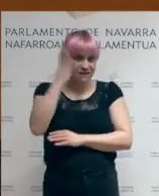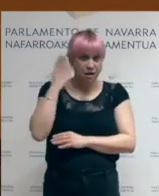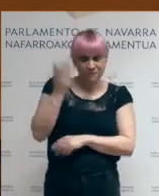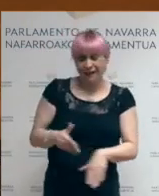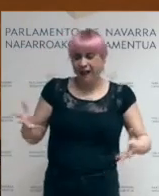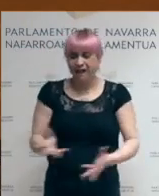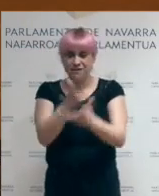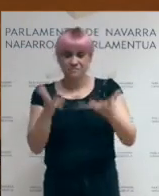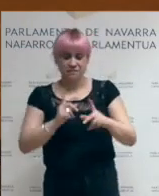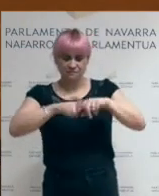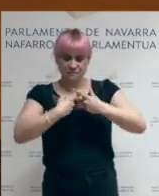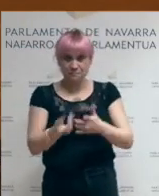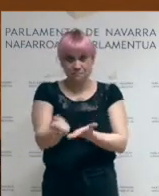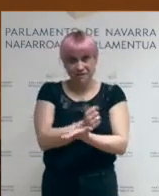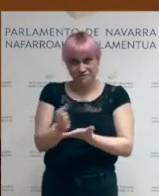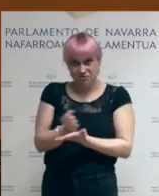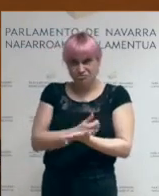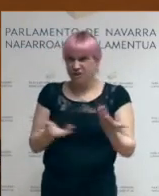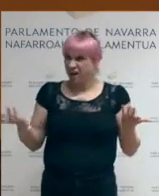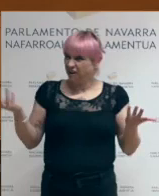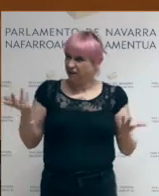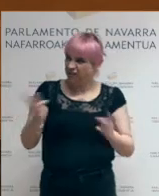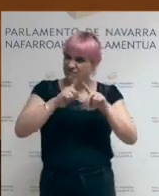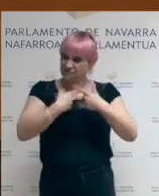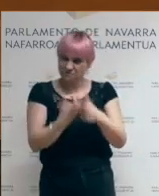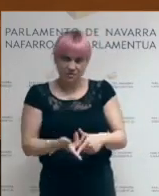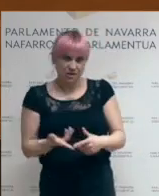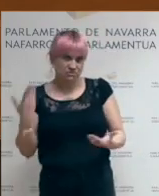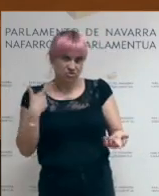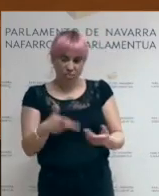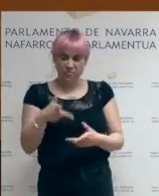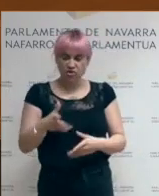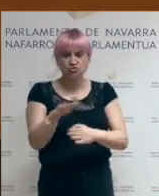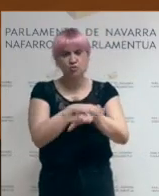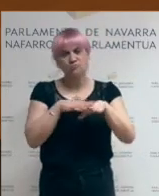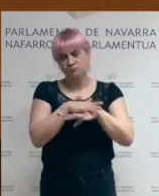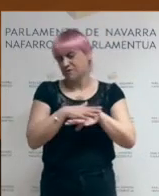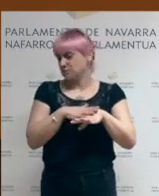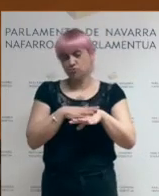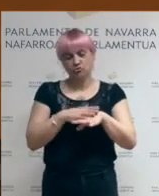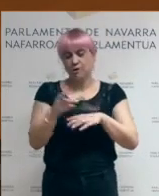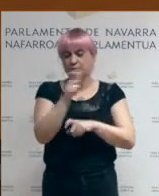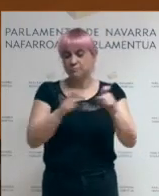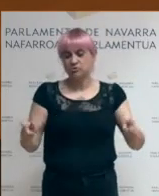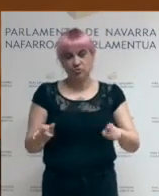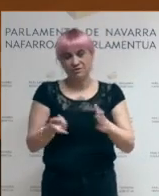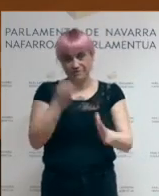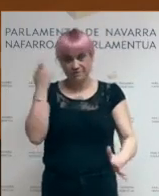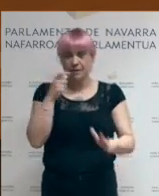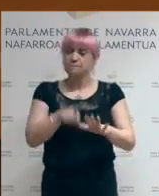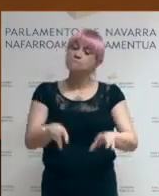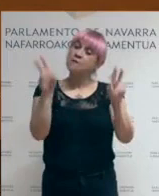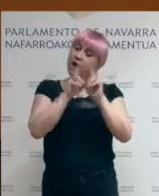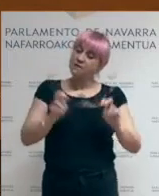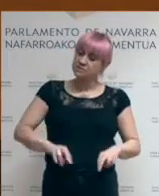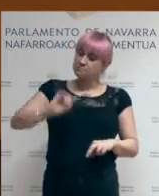las familias a matricular a sus hijos en una u otra red, es usurpar derechos básicos a las personas. Y dejo para el final el análisis más importante de